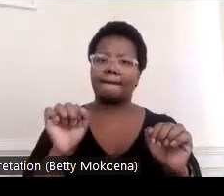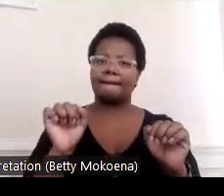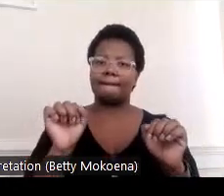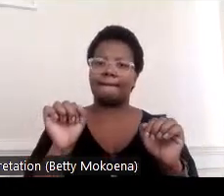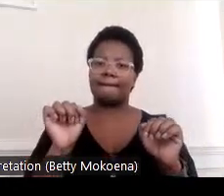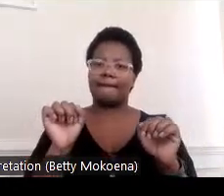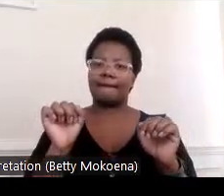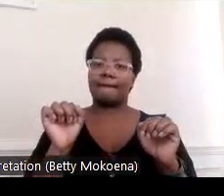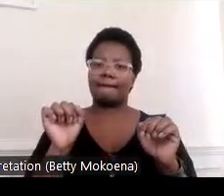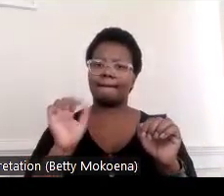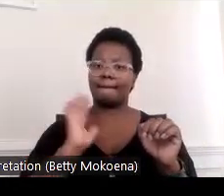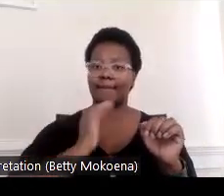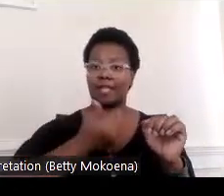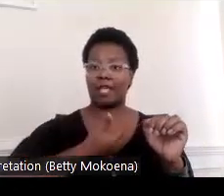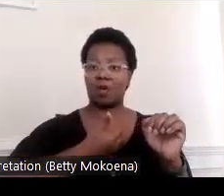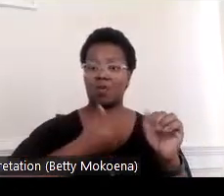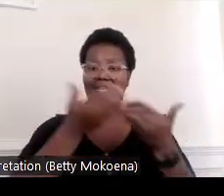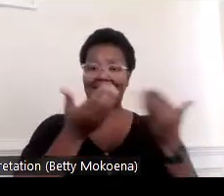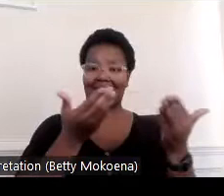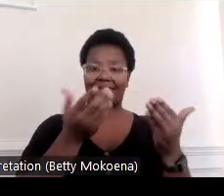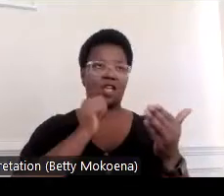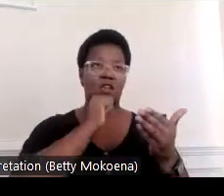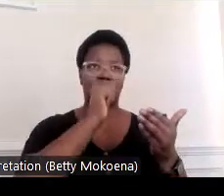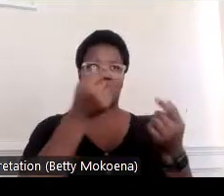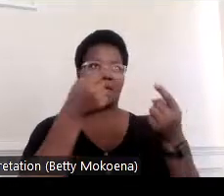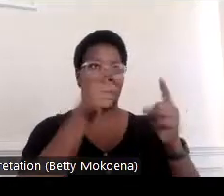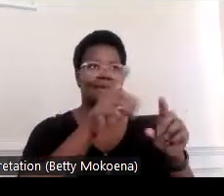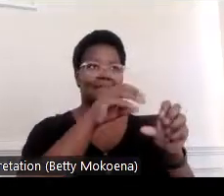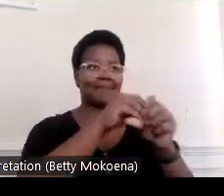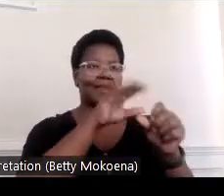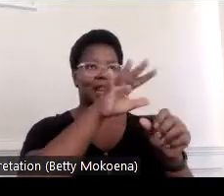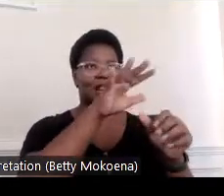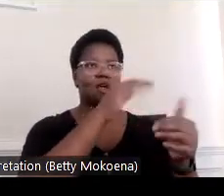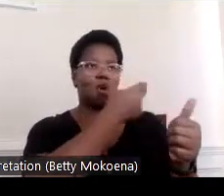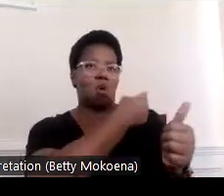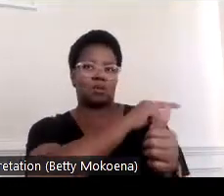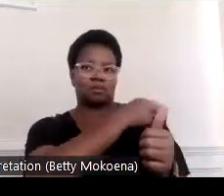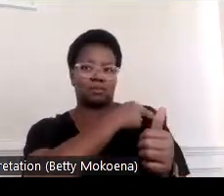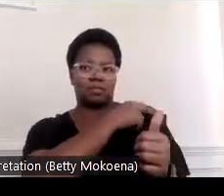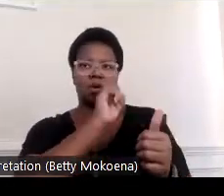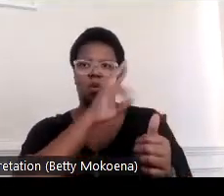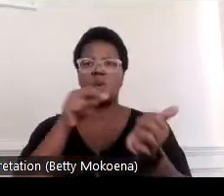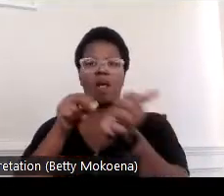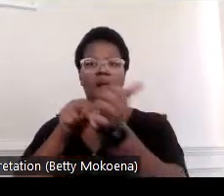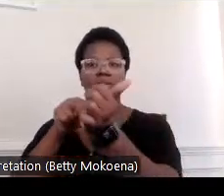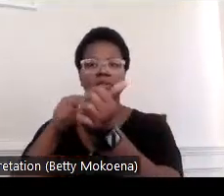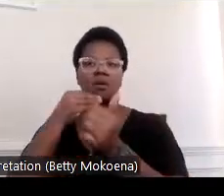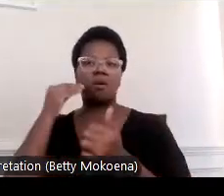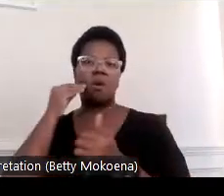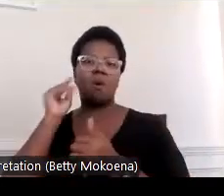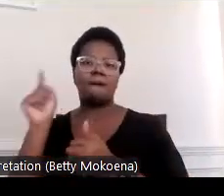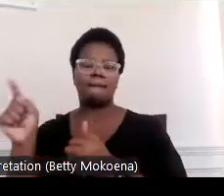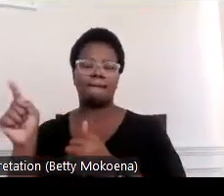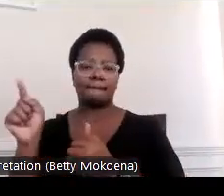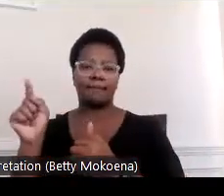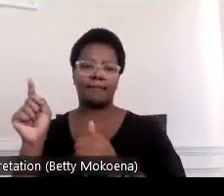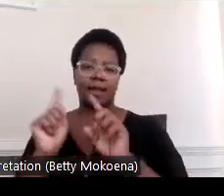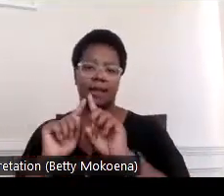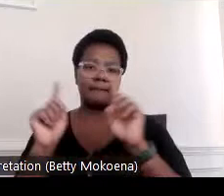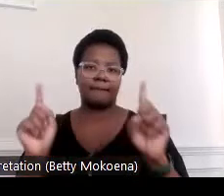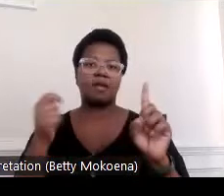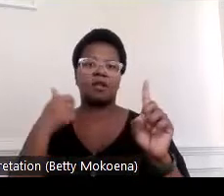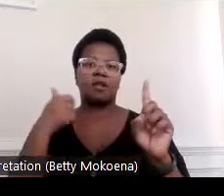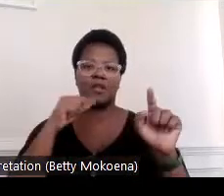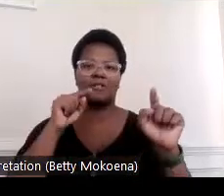servicios basados en la comunidad son cualquier cosa que no tome lugar por ejemplo en un hospital o una